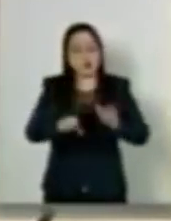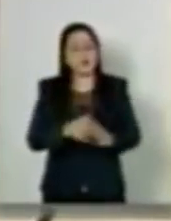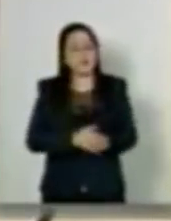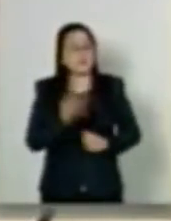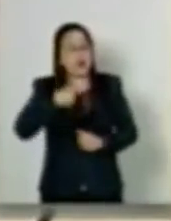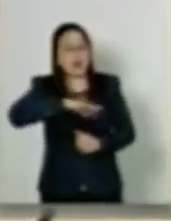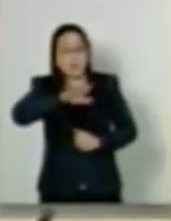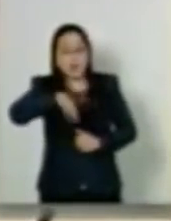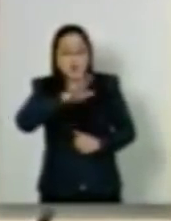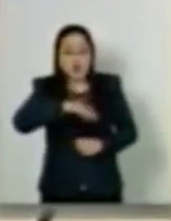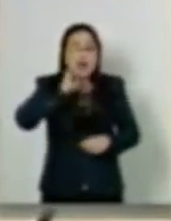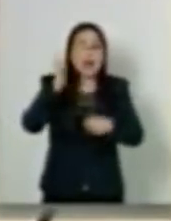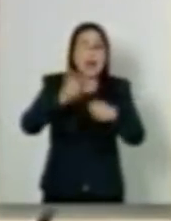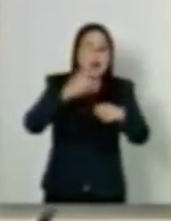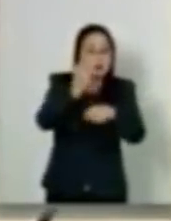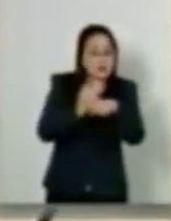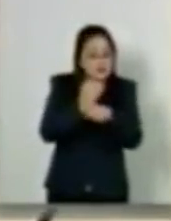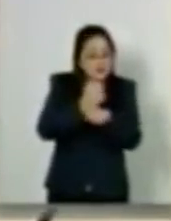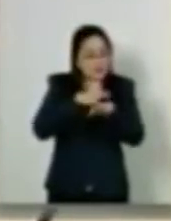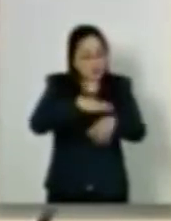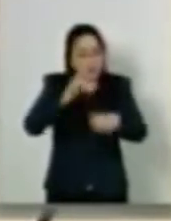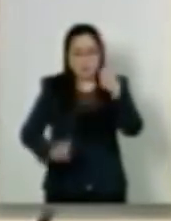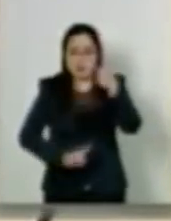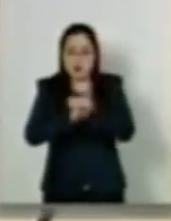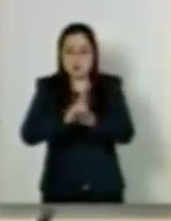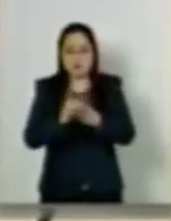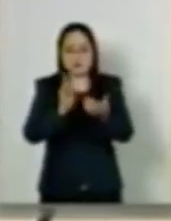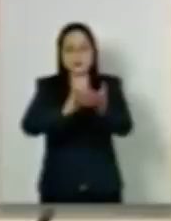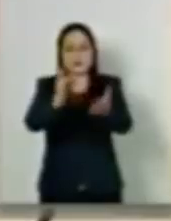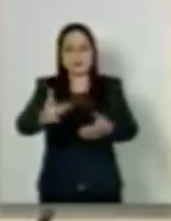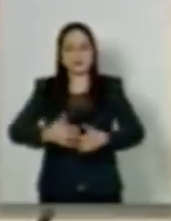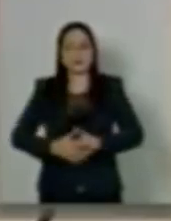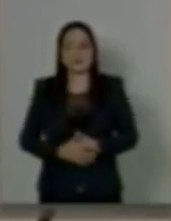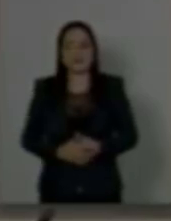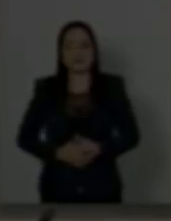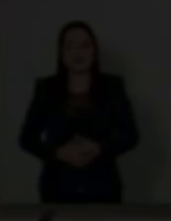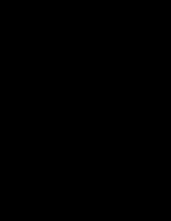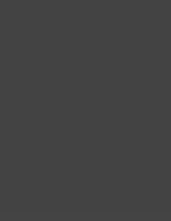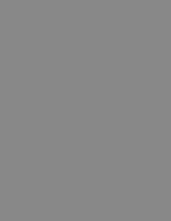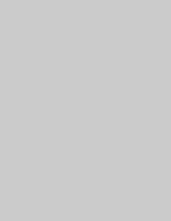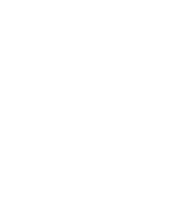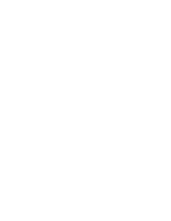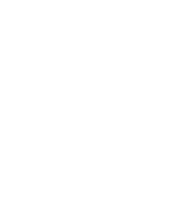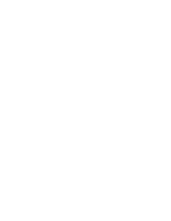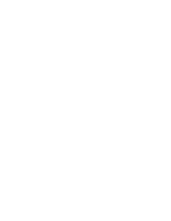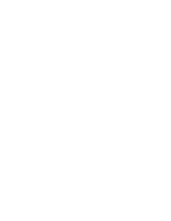en la persecución de los delitos. Gracias.